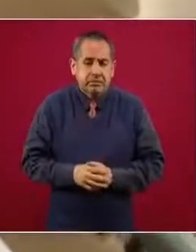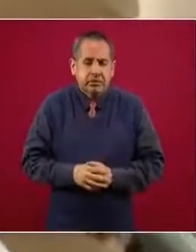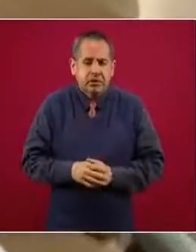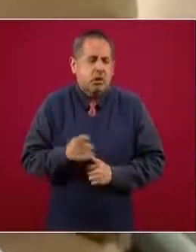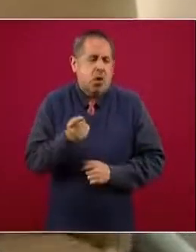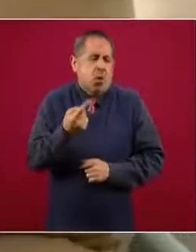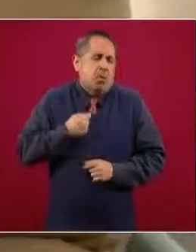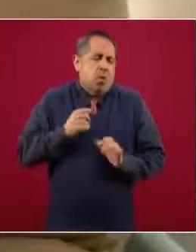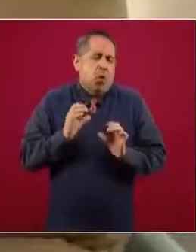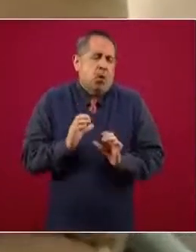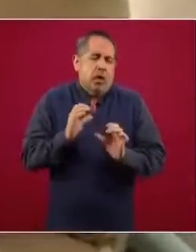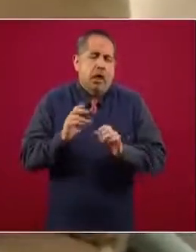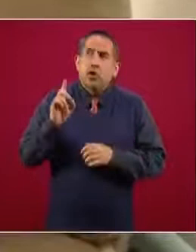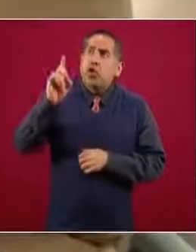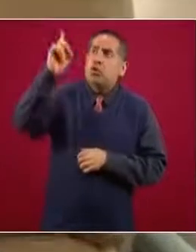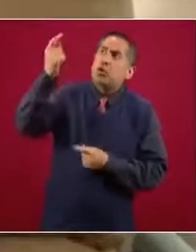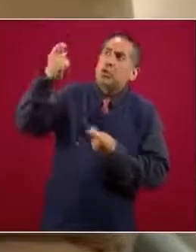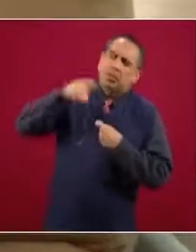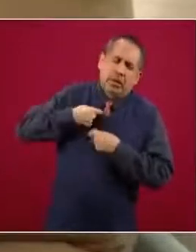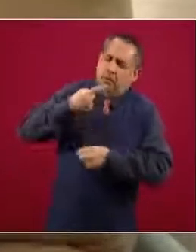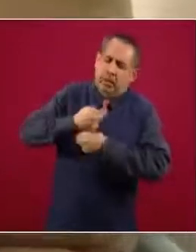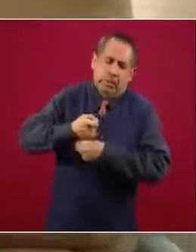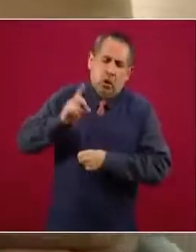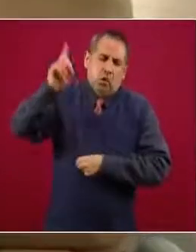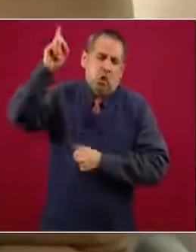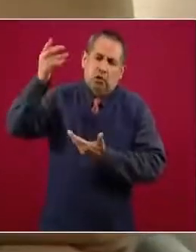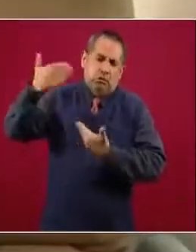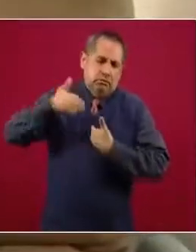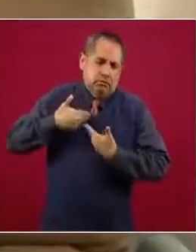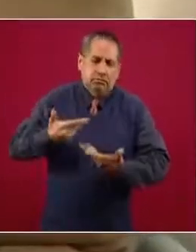los cuidados de Dios en primer lugar.